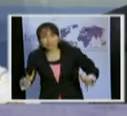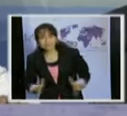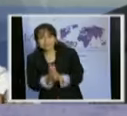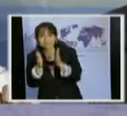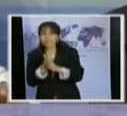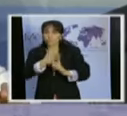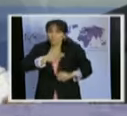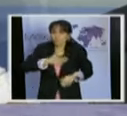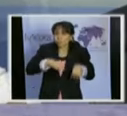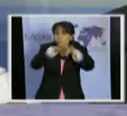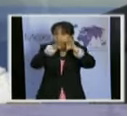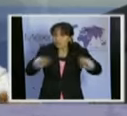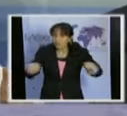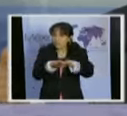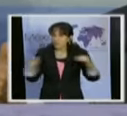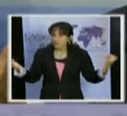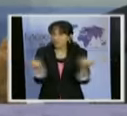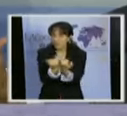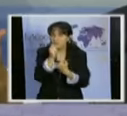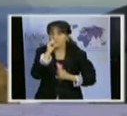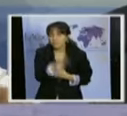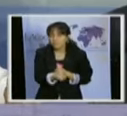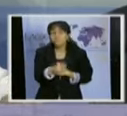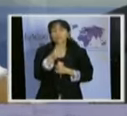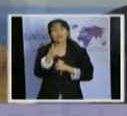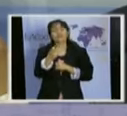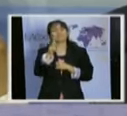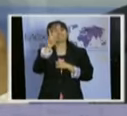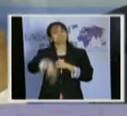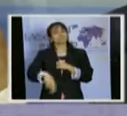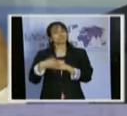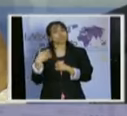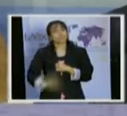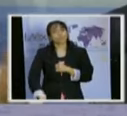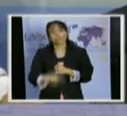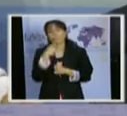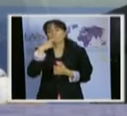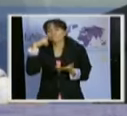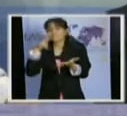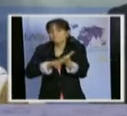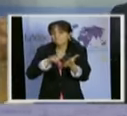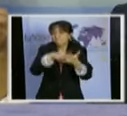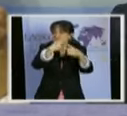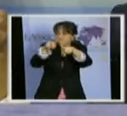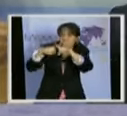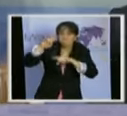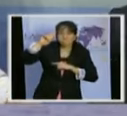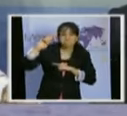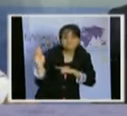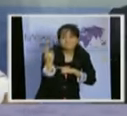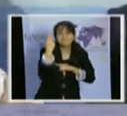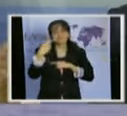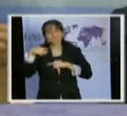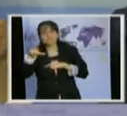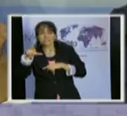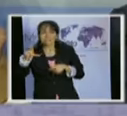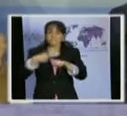Así, es valioso ver el intercambio entre universidades, gobiernos locales,